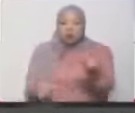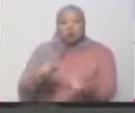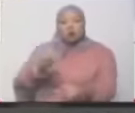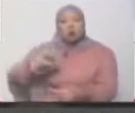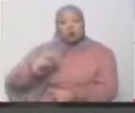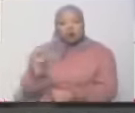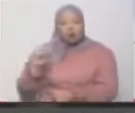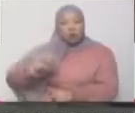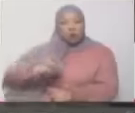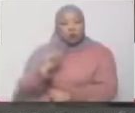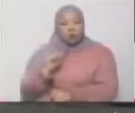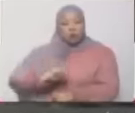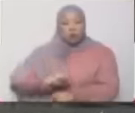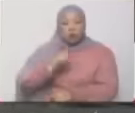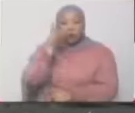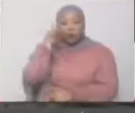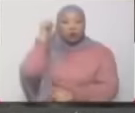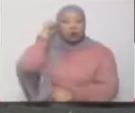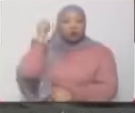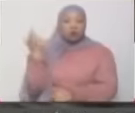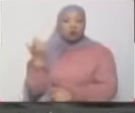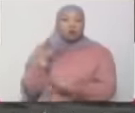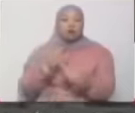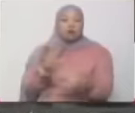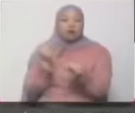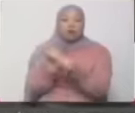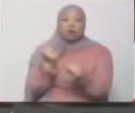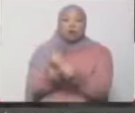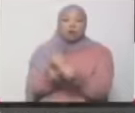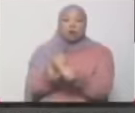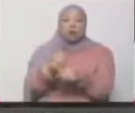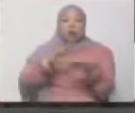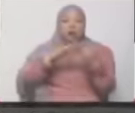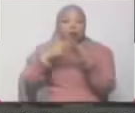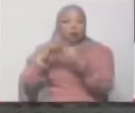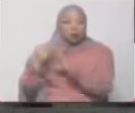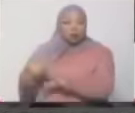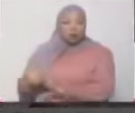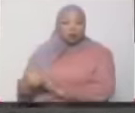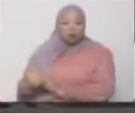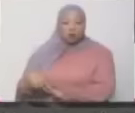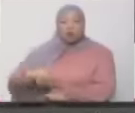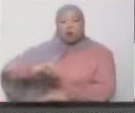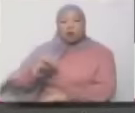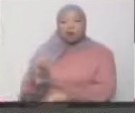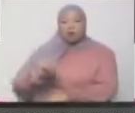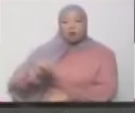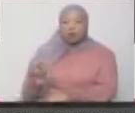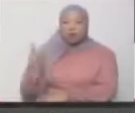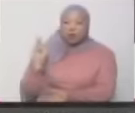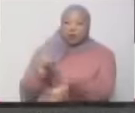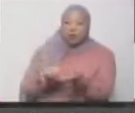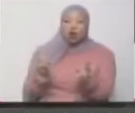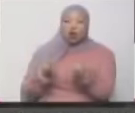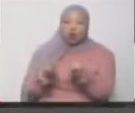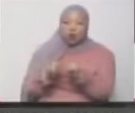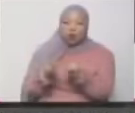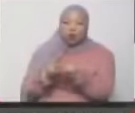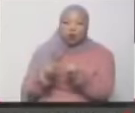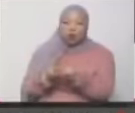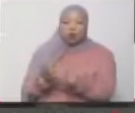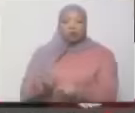compañeros y las compañeras que vayan referenciados, ¿por quién? Por los circuitos comunales, para que el policía sea del sitio.